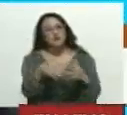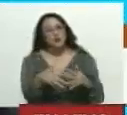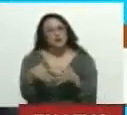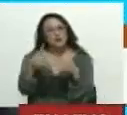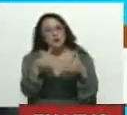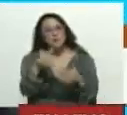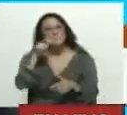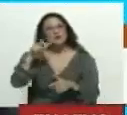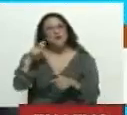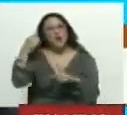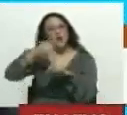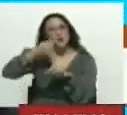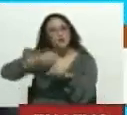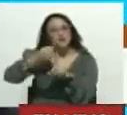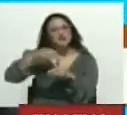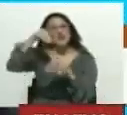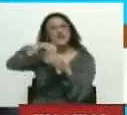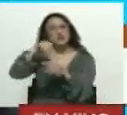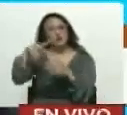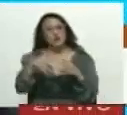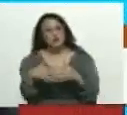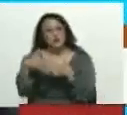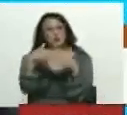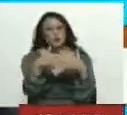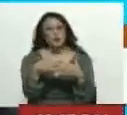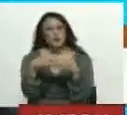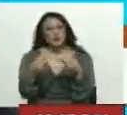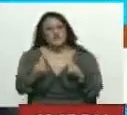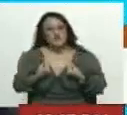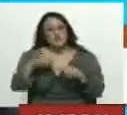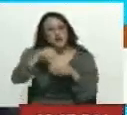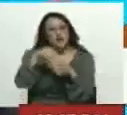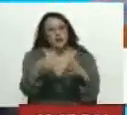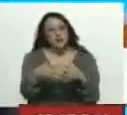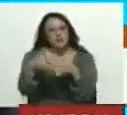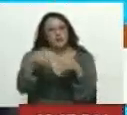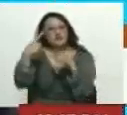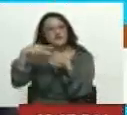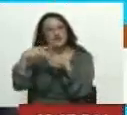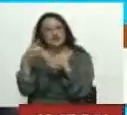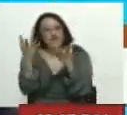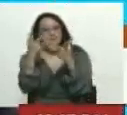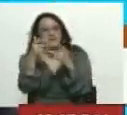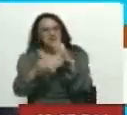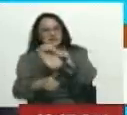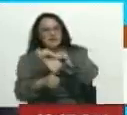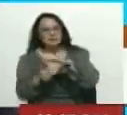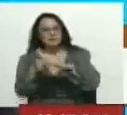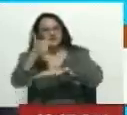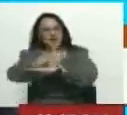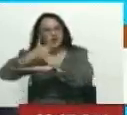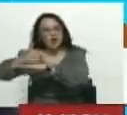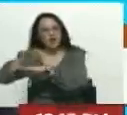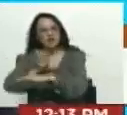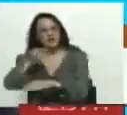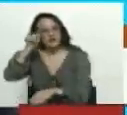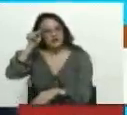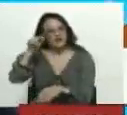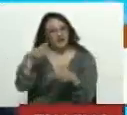que vive y sobrevive dentro de ese país y los distintos administradores de ese país